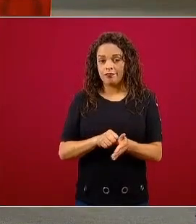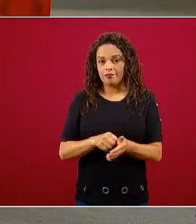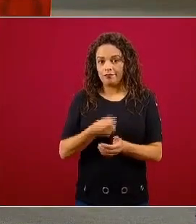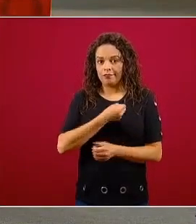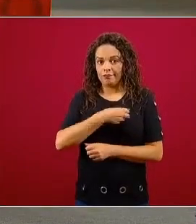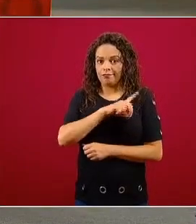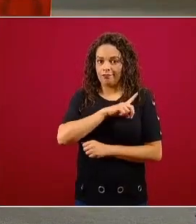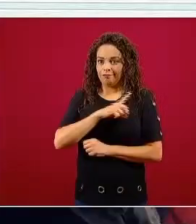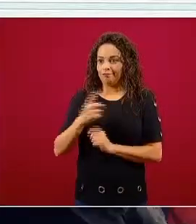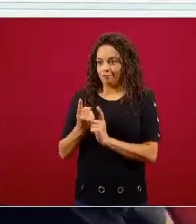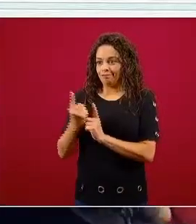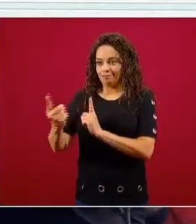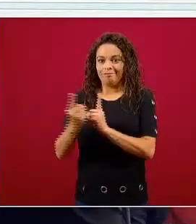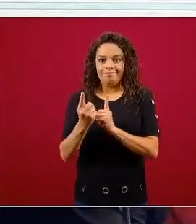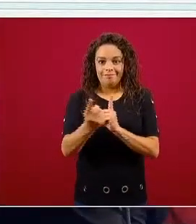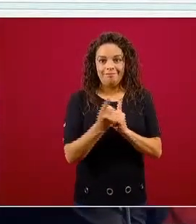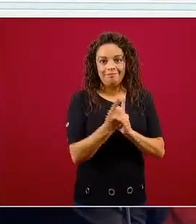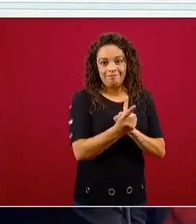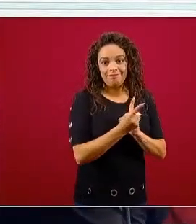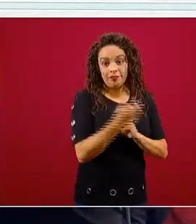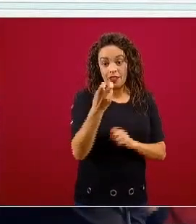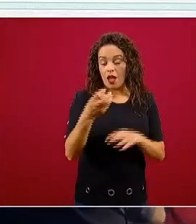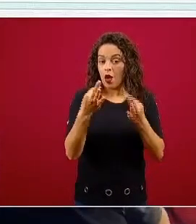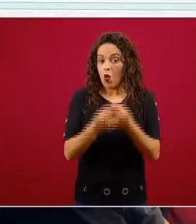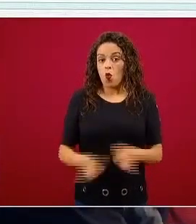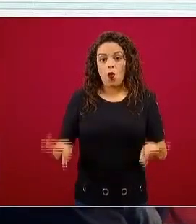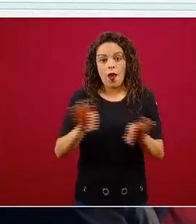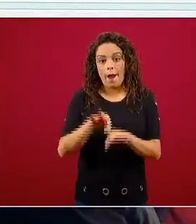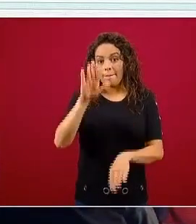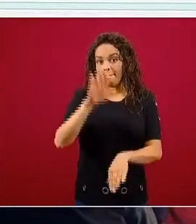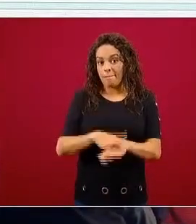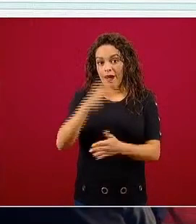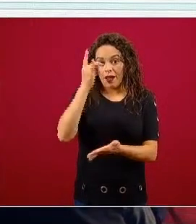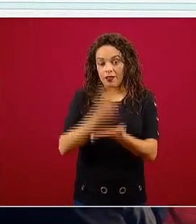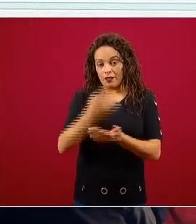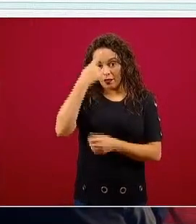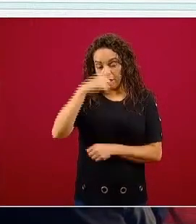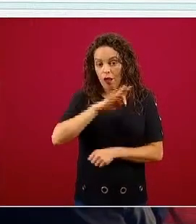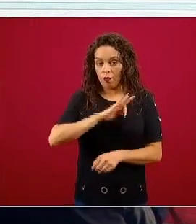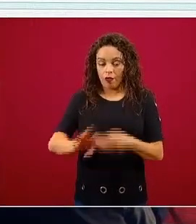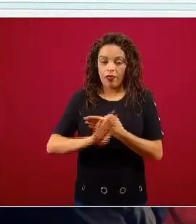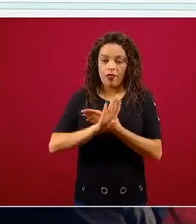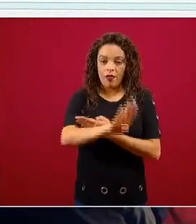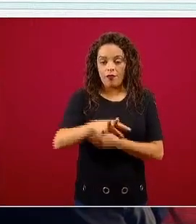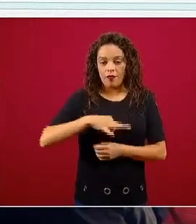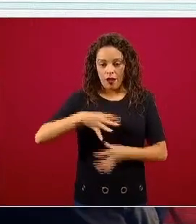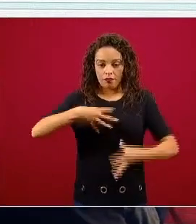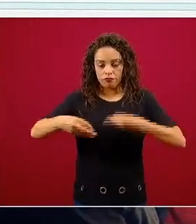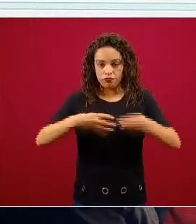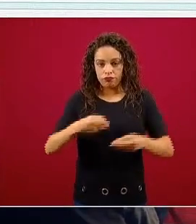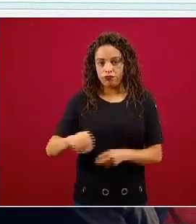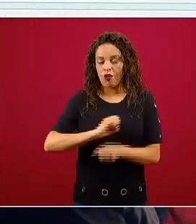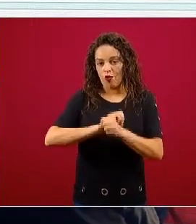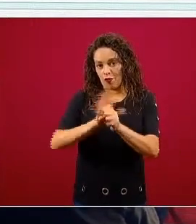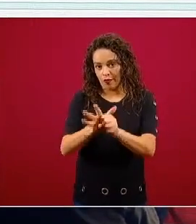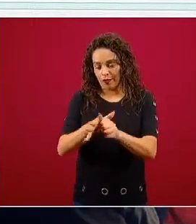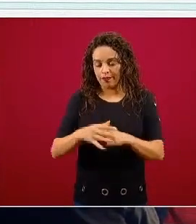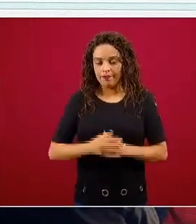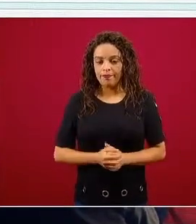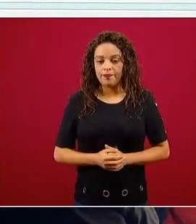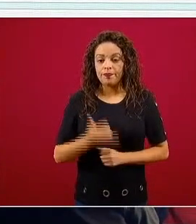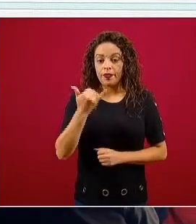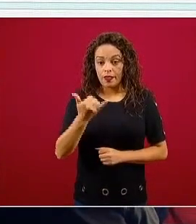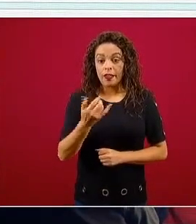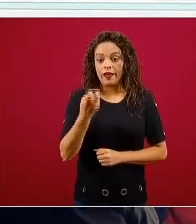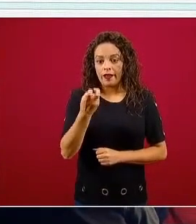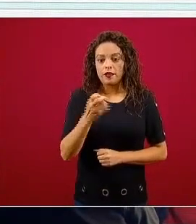México, intervención principal para poder disminuir la transmisión de COVID-19 y por lo tanto también